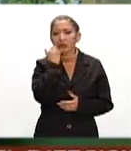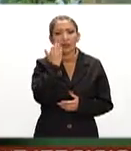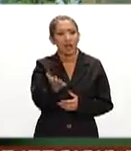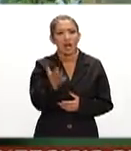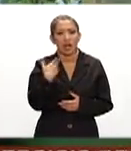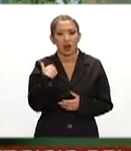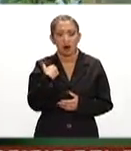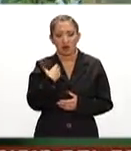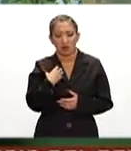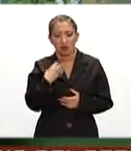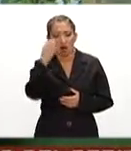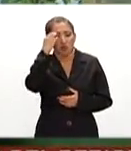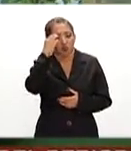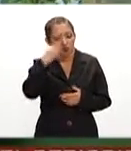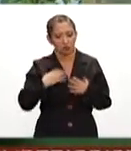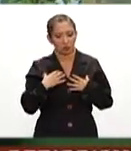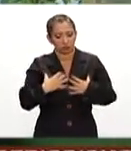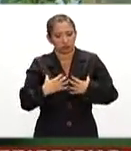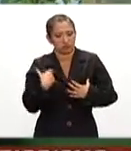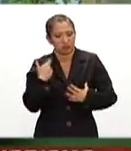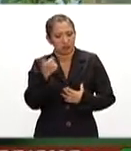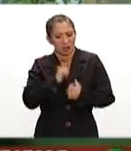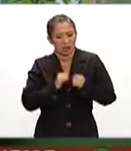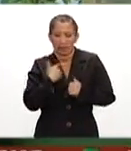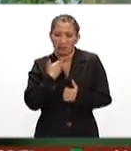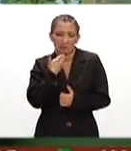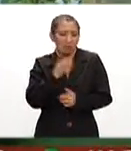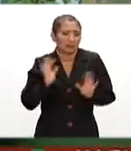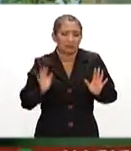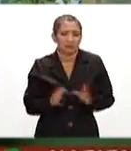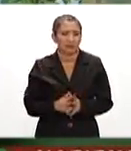ponerme busto, no quiero ponerme nada. Entonces me siento bien.